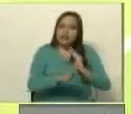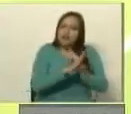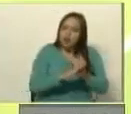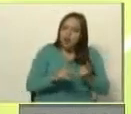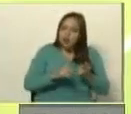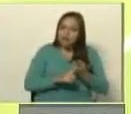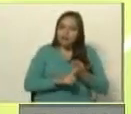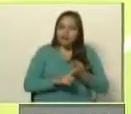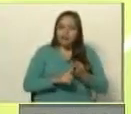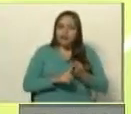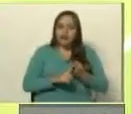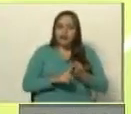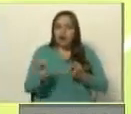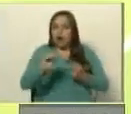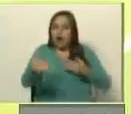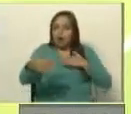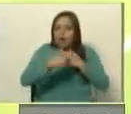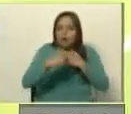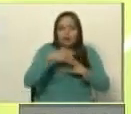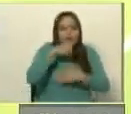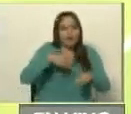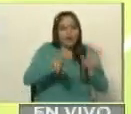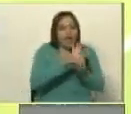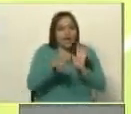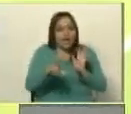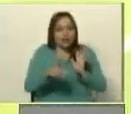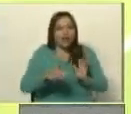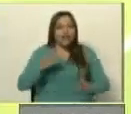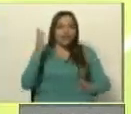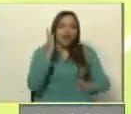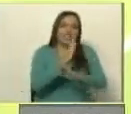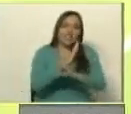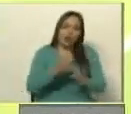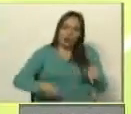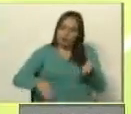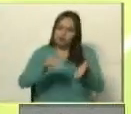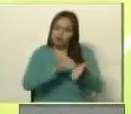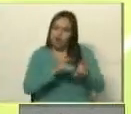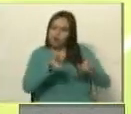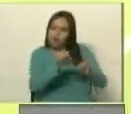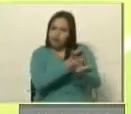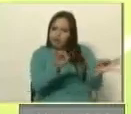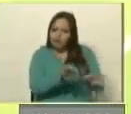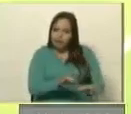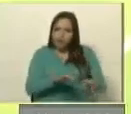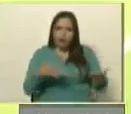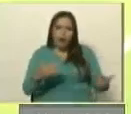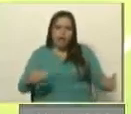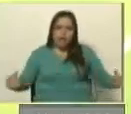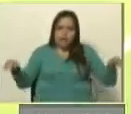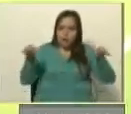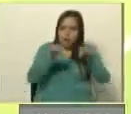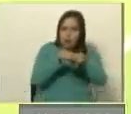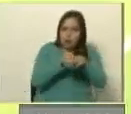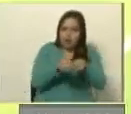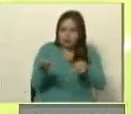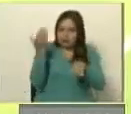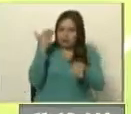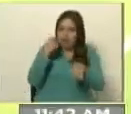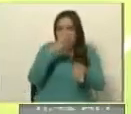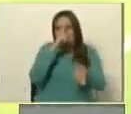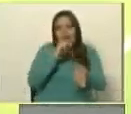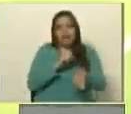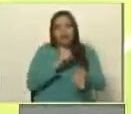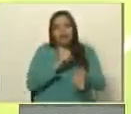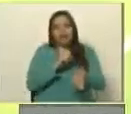llamadas sanciones, medidas coercitivas ilegales, un bloqueo, un nuevo intento. ¿Cuáles son las semejanzas, las diferencias de aquel momento